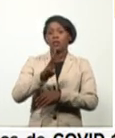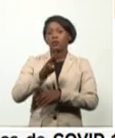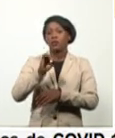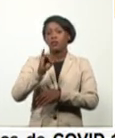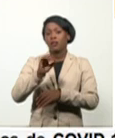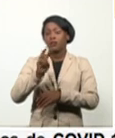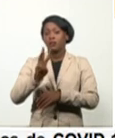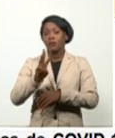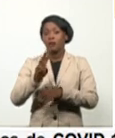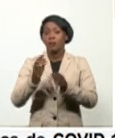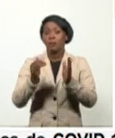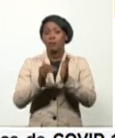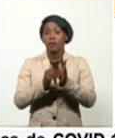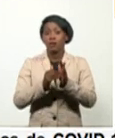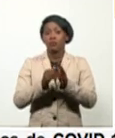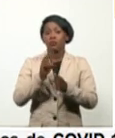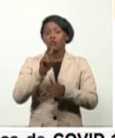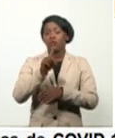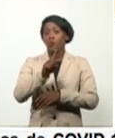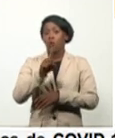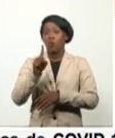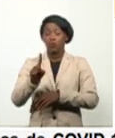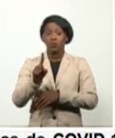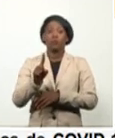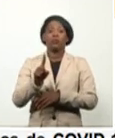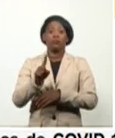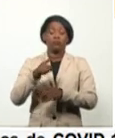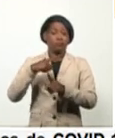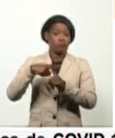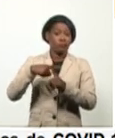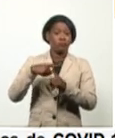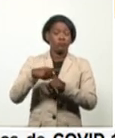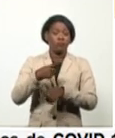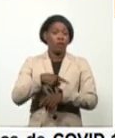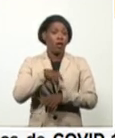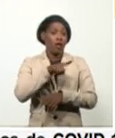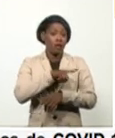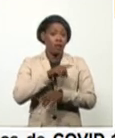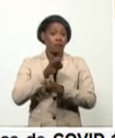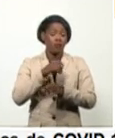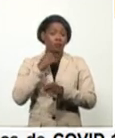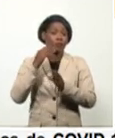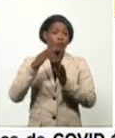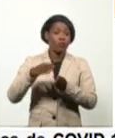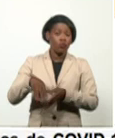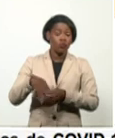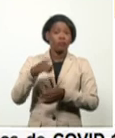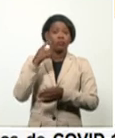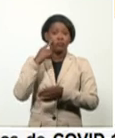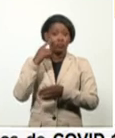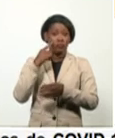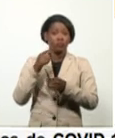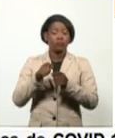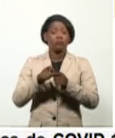363.211 casos, y en el día de ayer también, muy muy